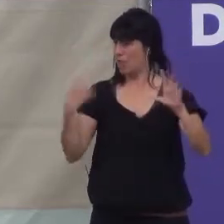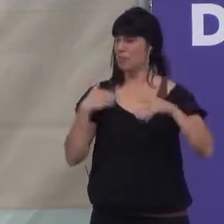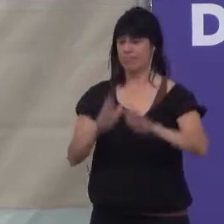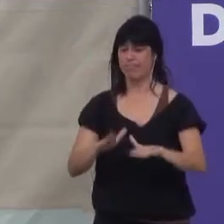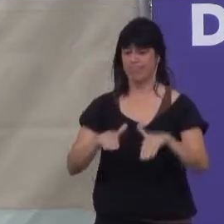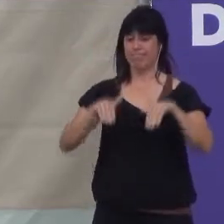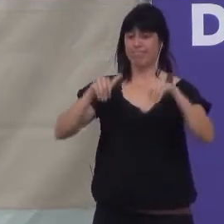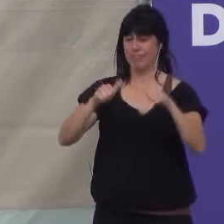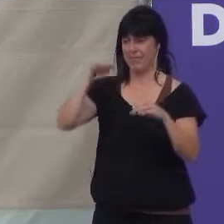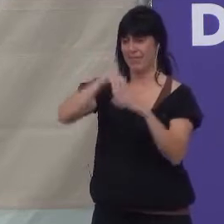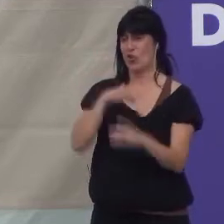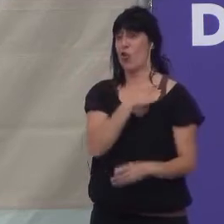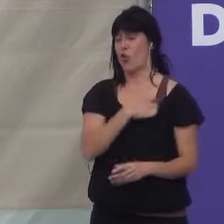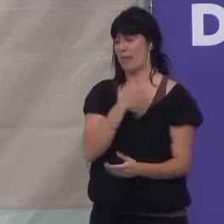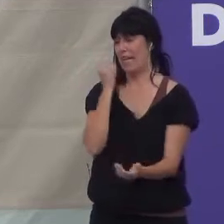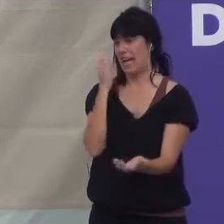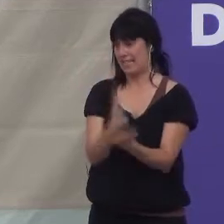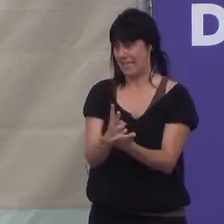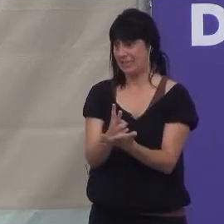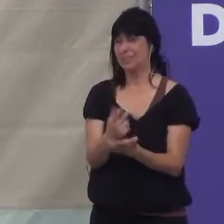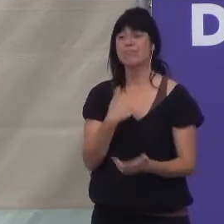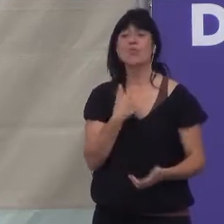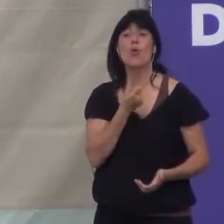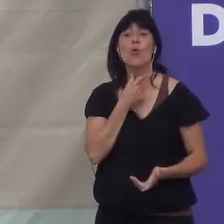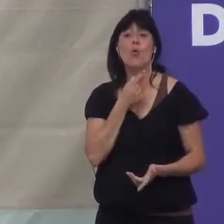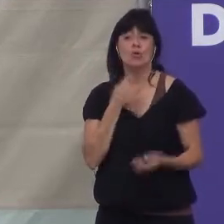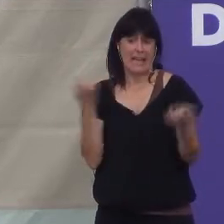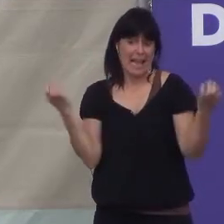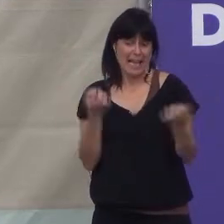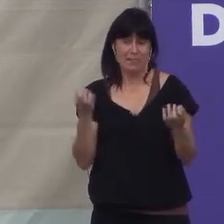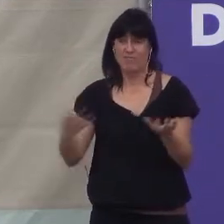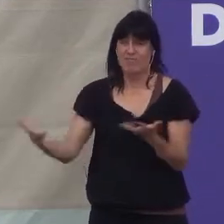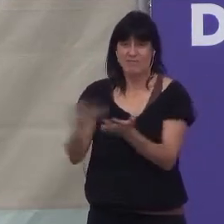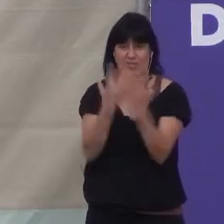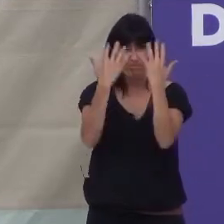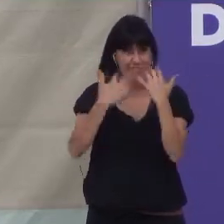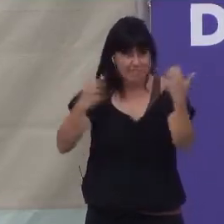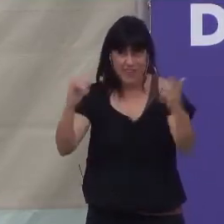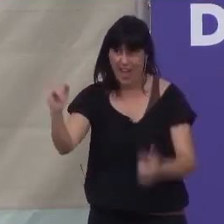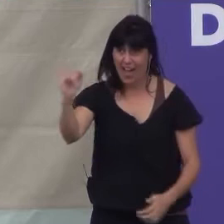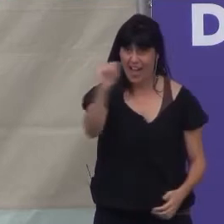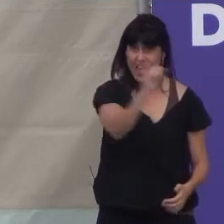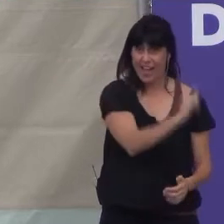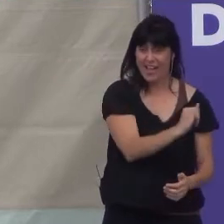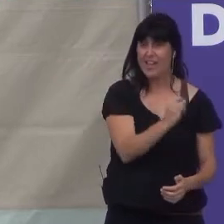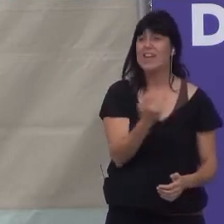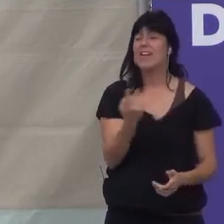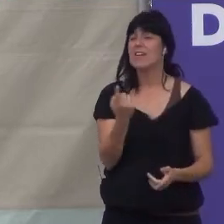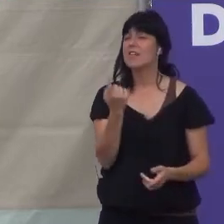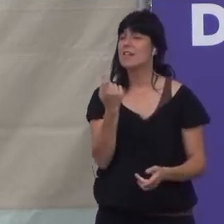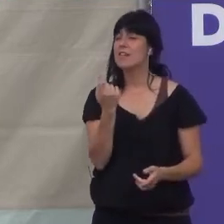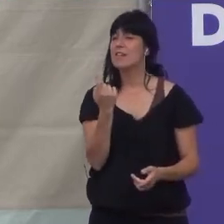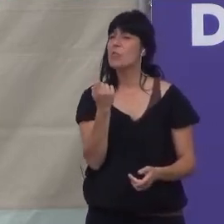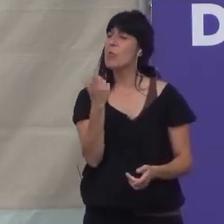como candidato al Comité de Garantías. Me gustaría que todos los que estáis aquí presentes tomáramos por lo menos